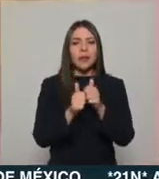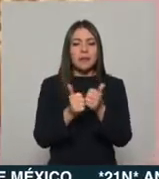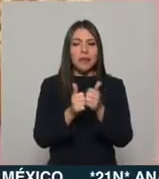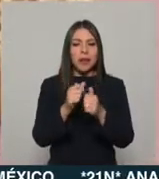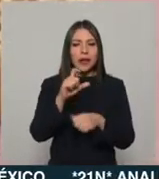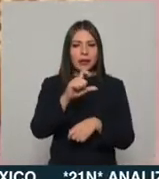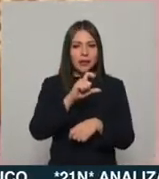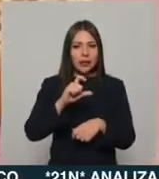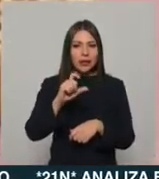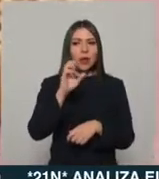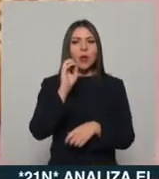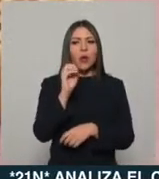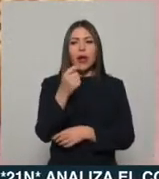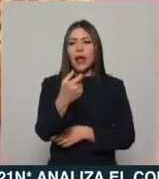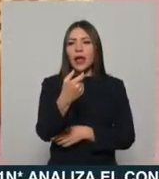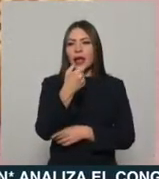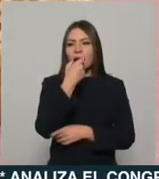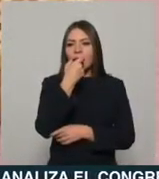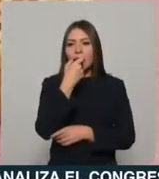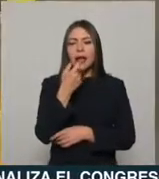y en galletas de amaranto.